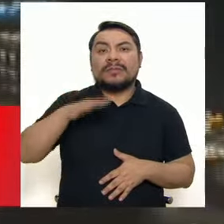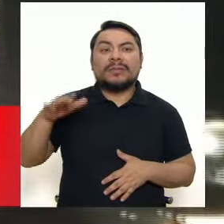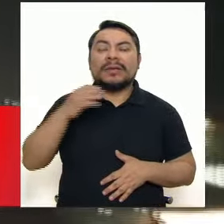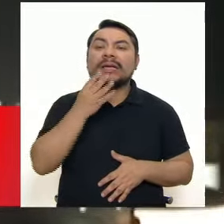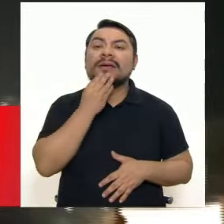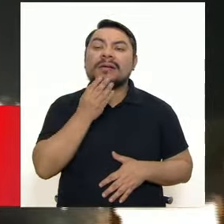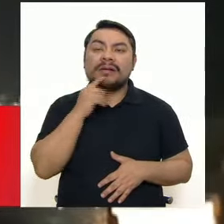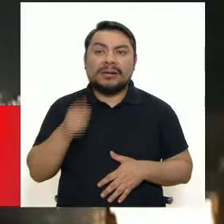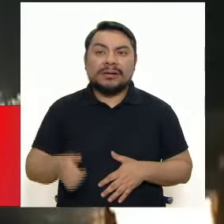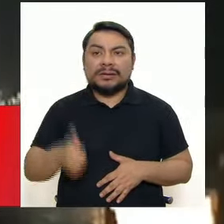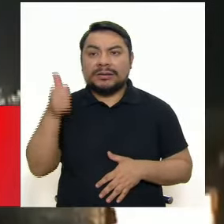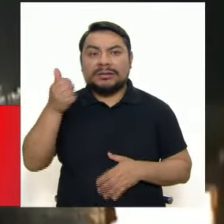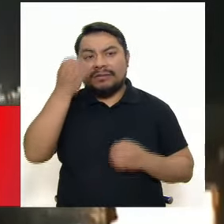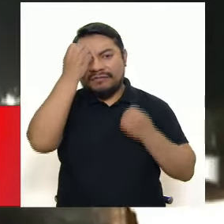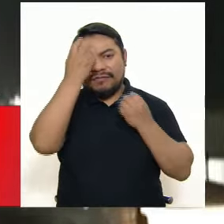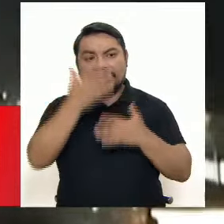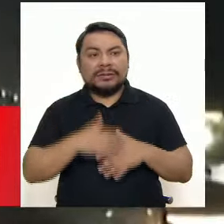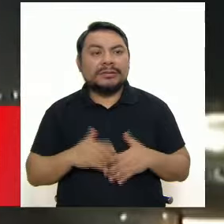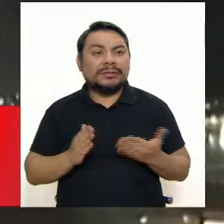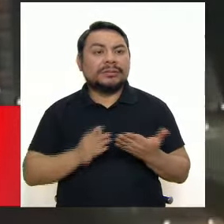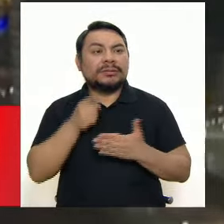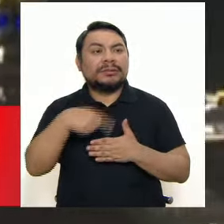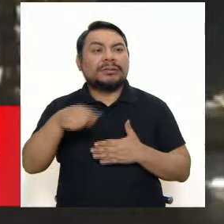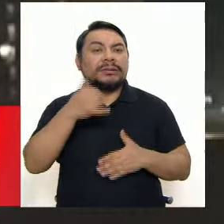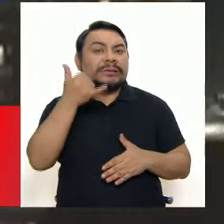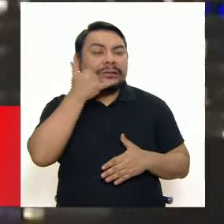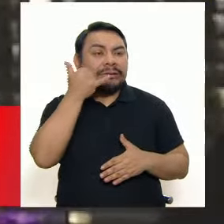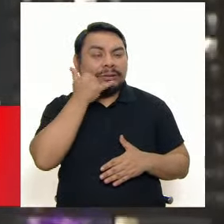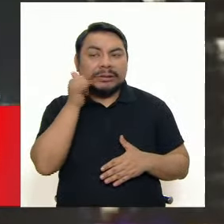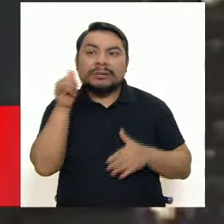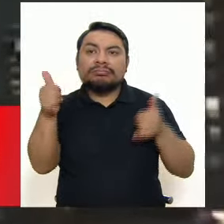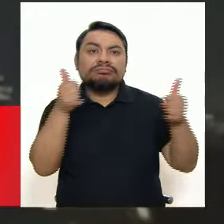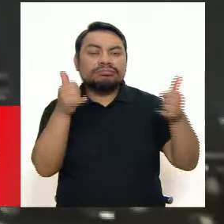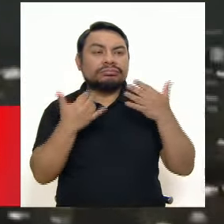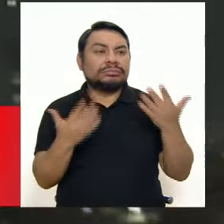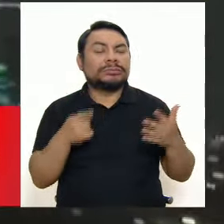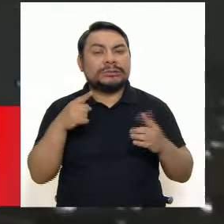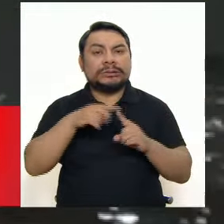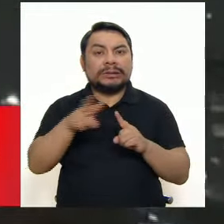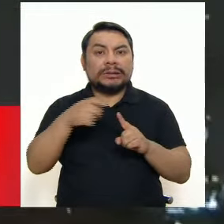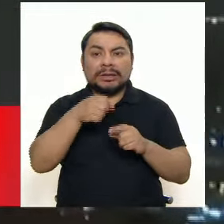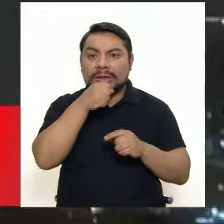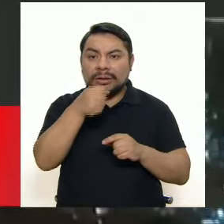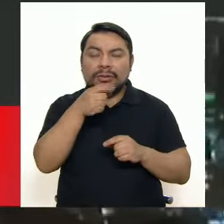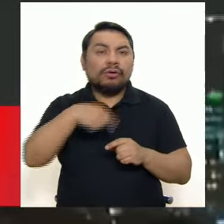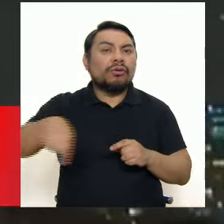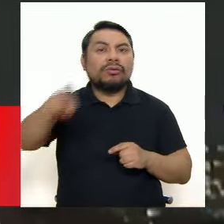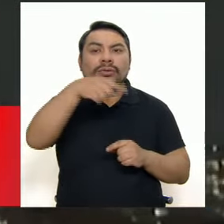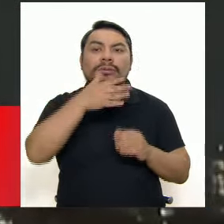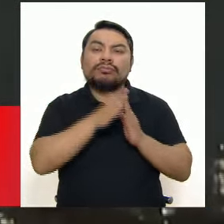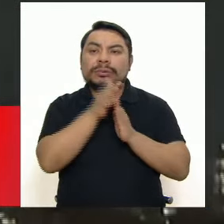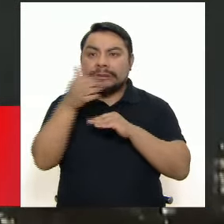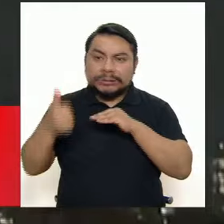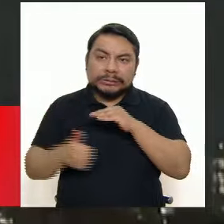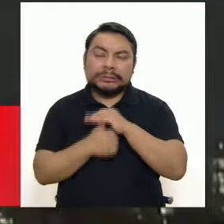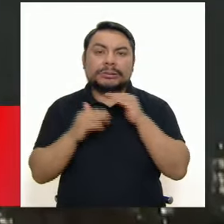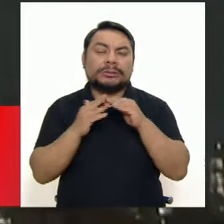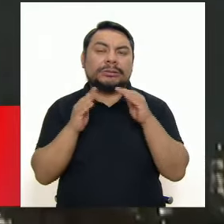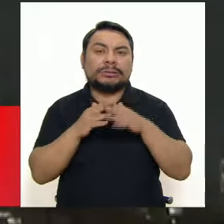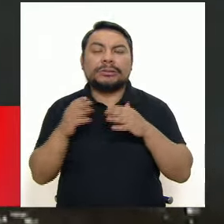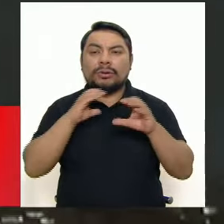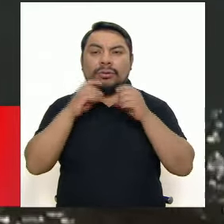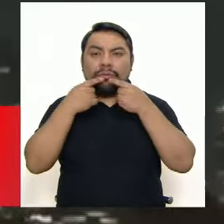israelíes han informado a través de los teléfonos celulares, a través de la televisión, a través de los medios de